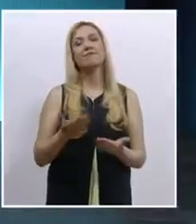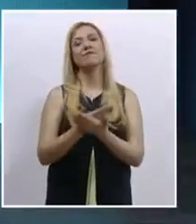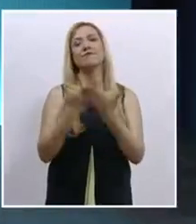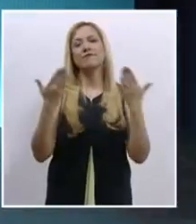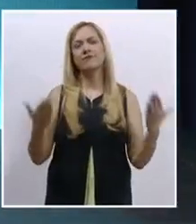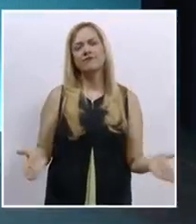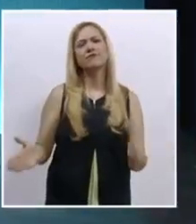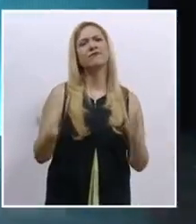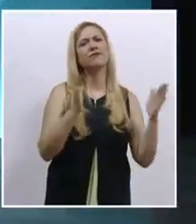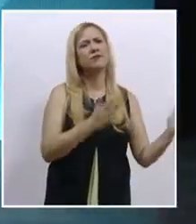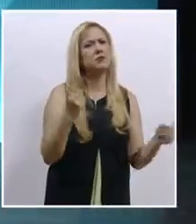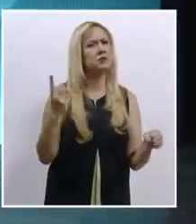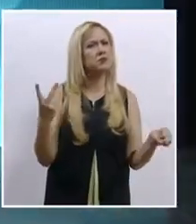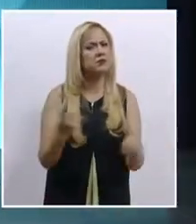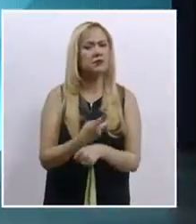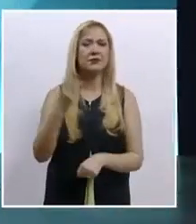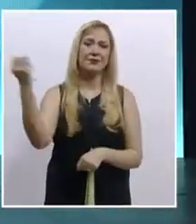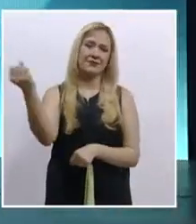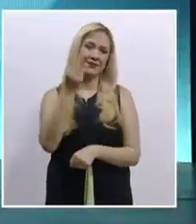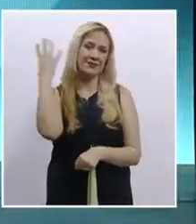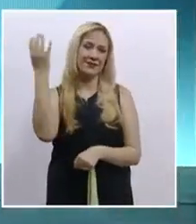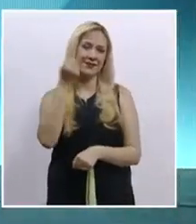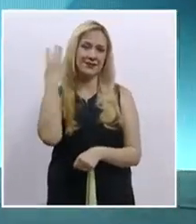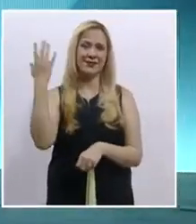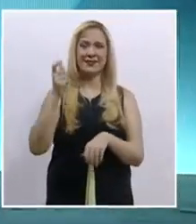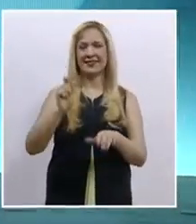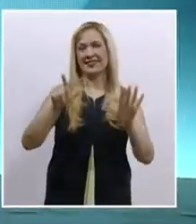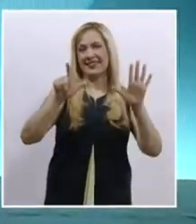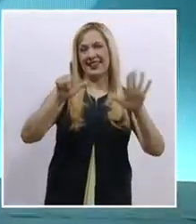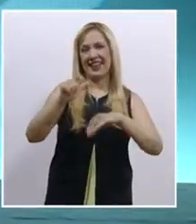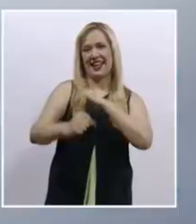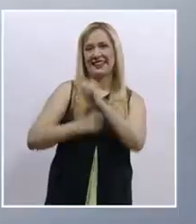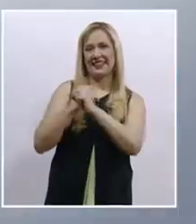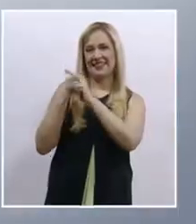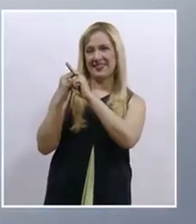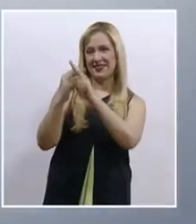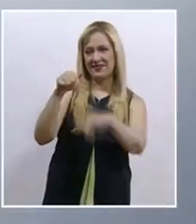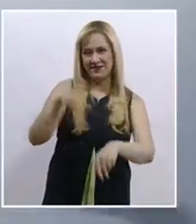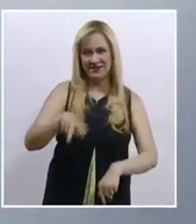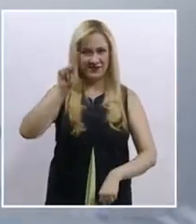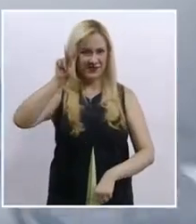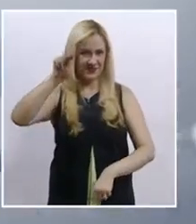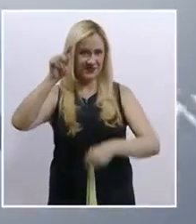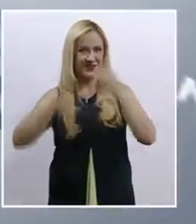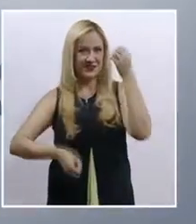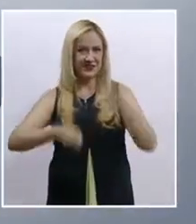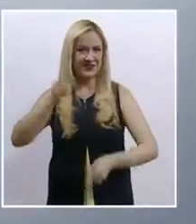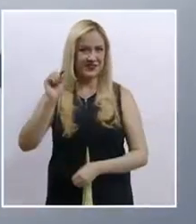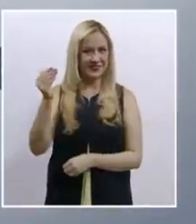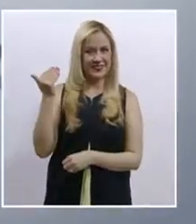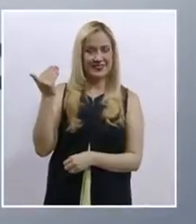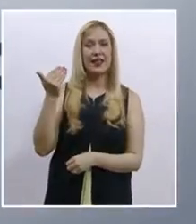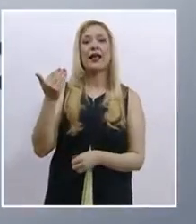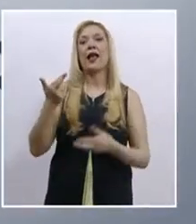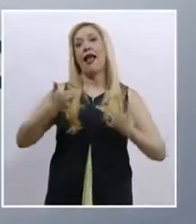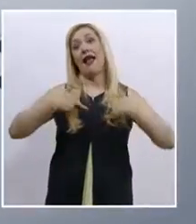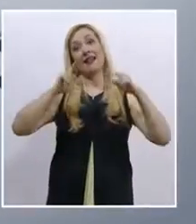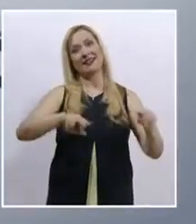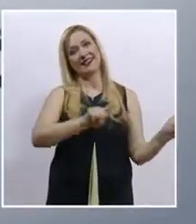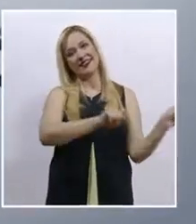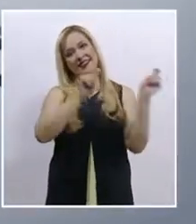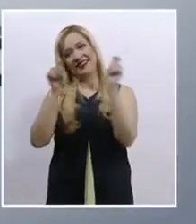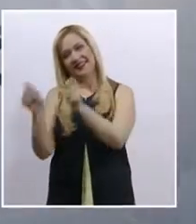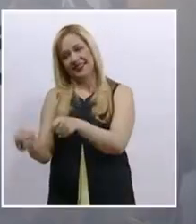Vamos a otra información porque durante la ceremonia por el 17º aniversario del Canal del Poder Judicial de la Federación y en representación de la